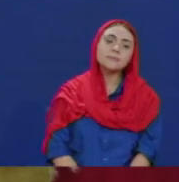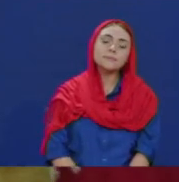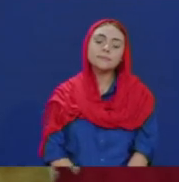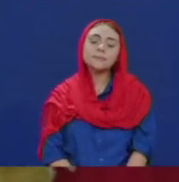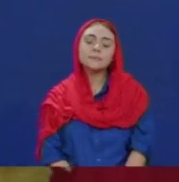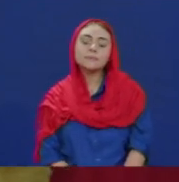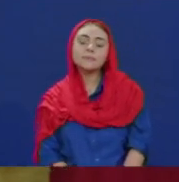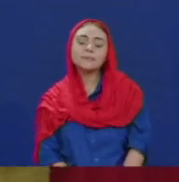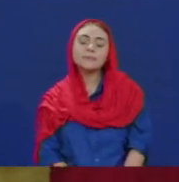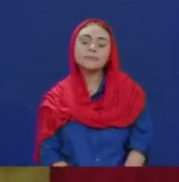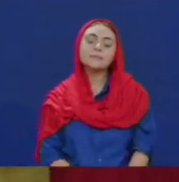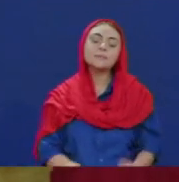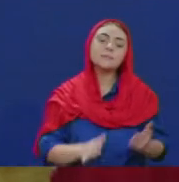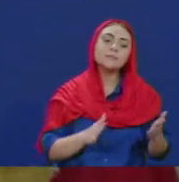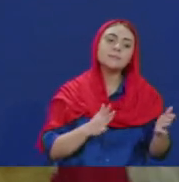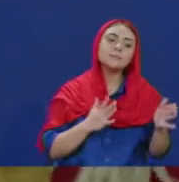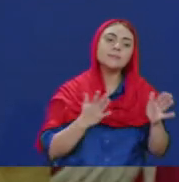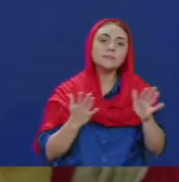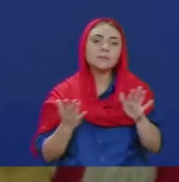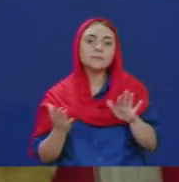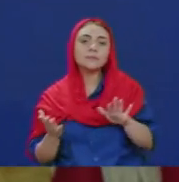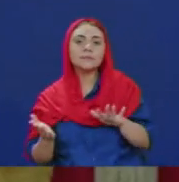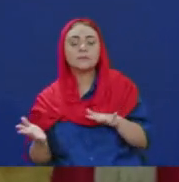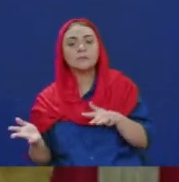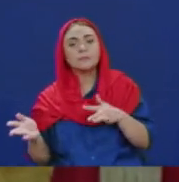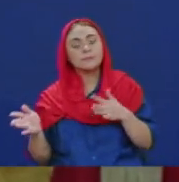Entonó un himno nuestro.